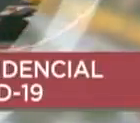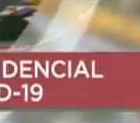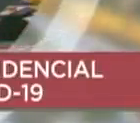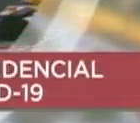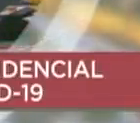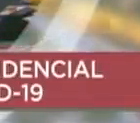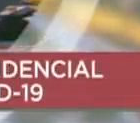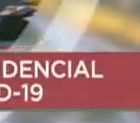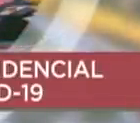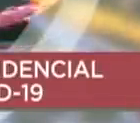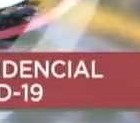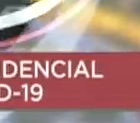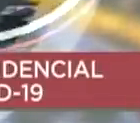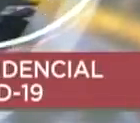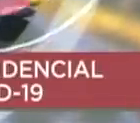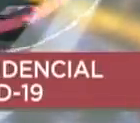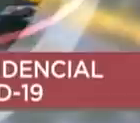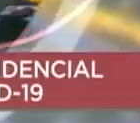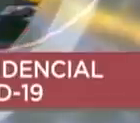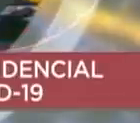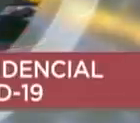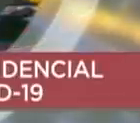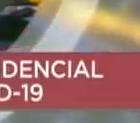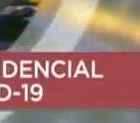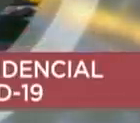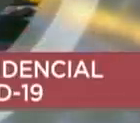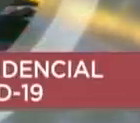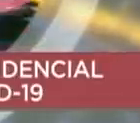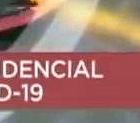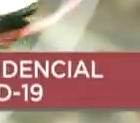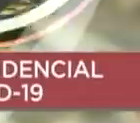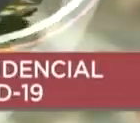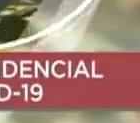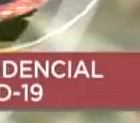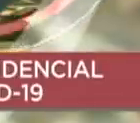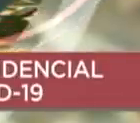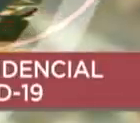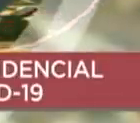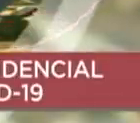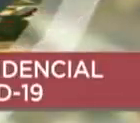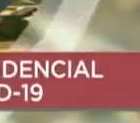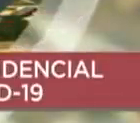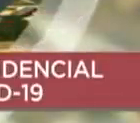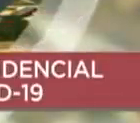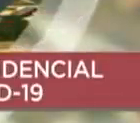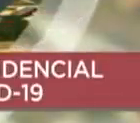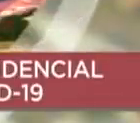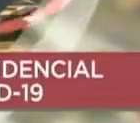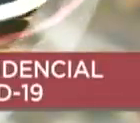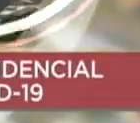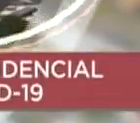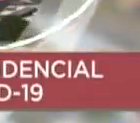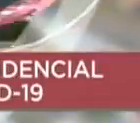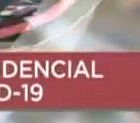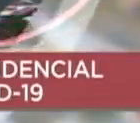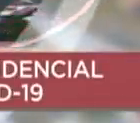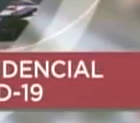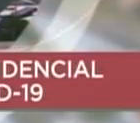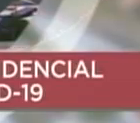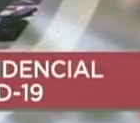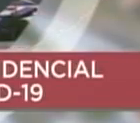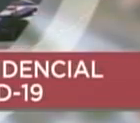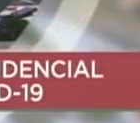una normalidad relativa. Hoy, bueno, se han incorporado 15 sectores más a la vida económica